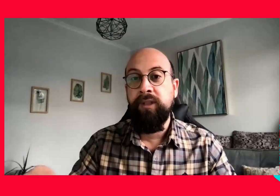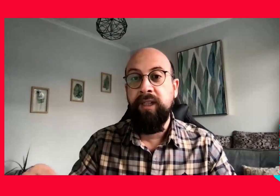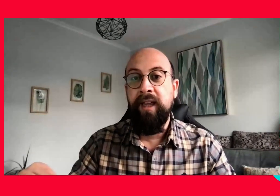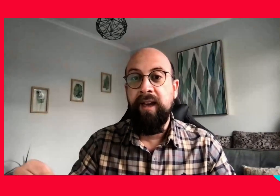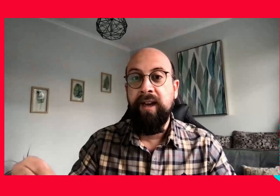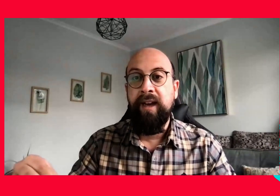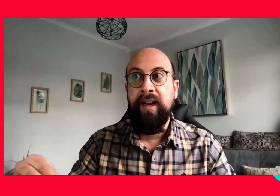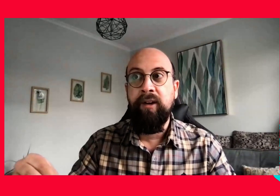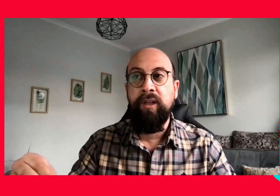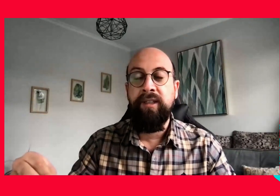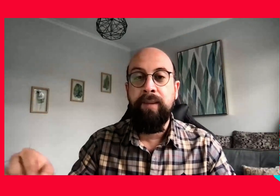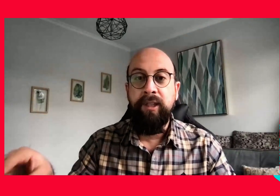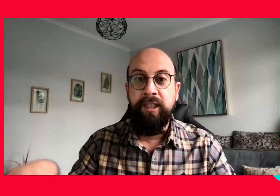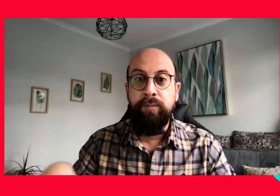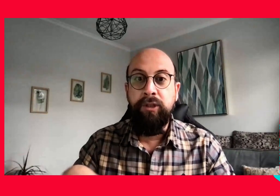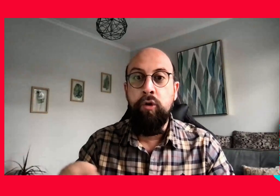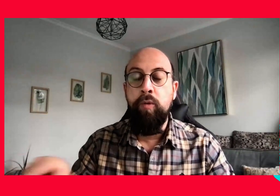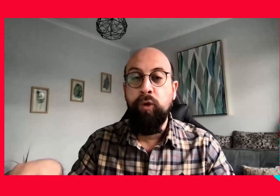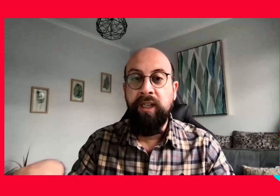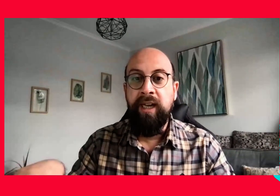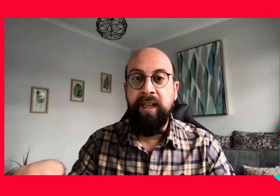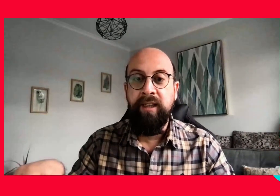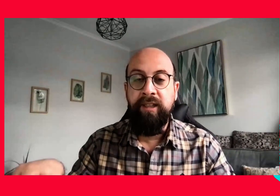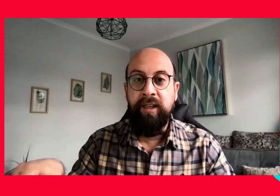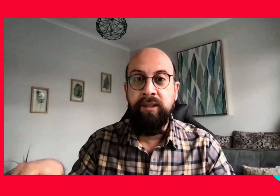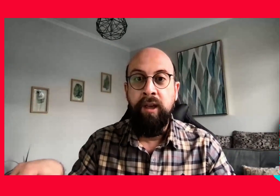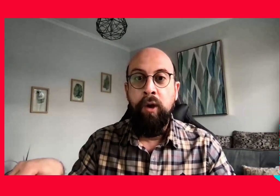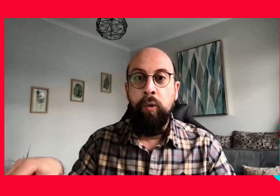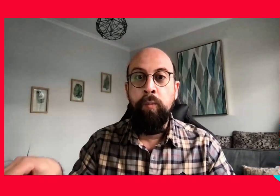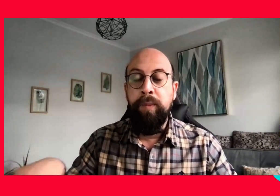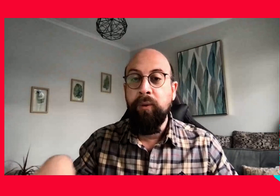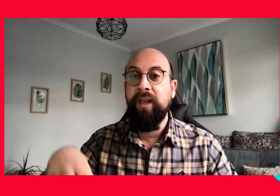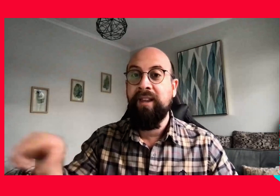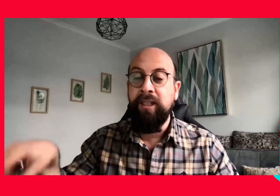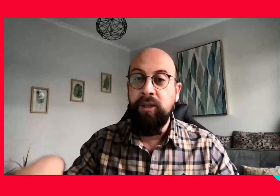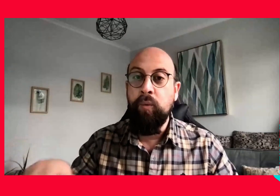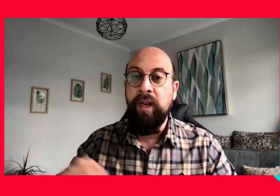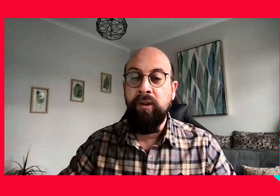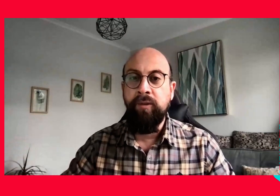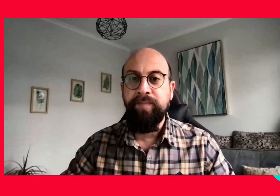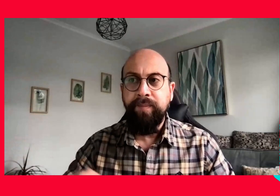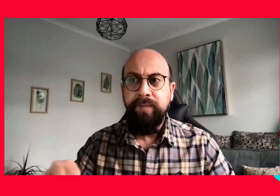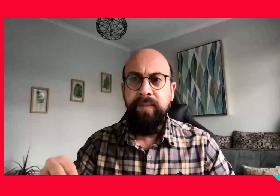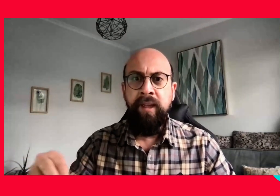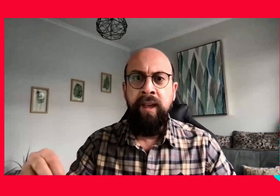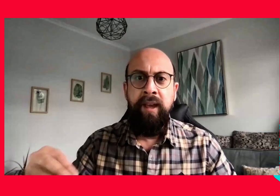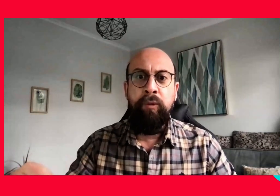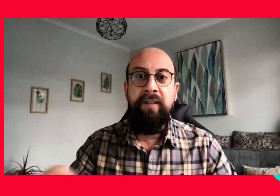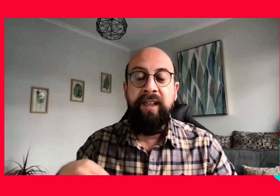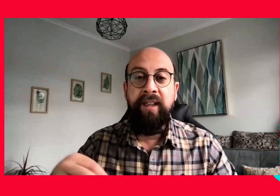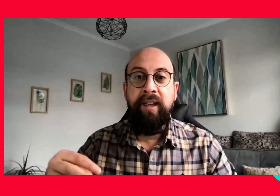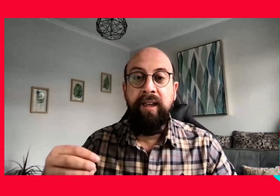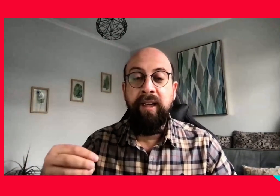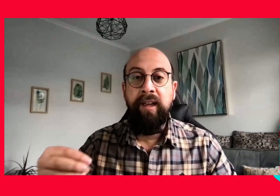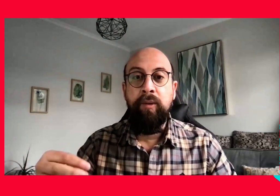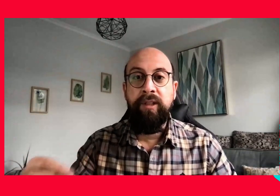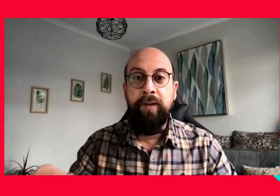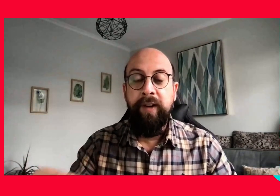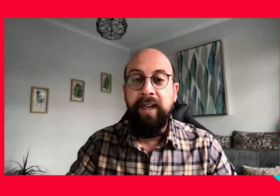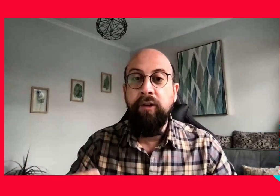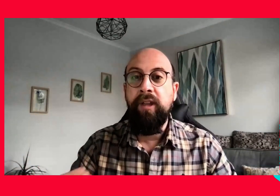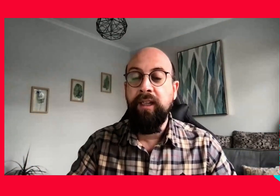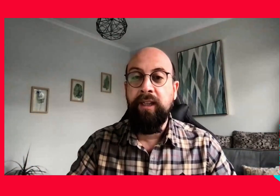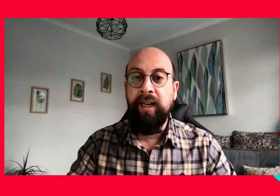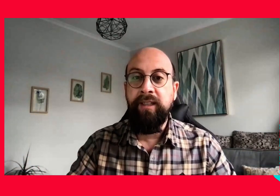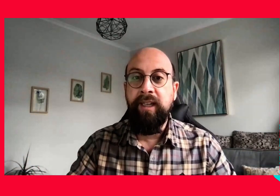clínicas asociadas a lo que se llama transmisión comunitaria, es decir, es un virus que está circulando, es una variante, como